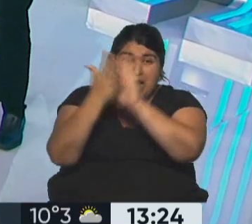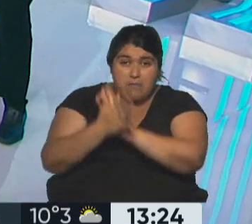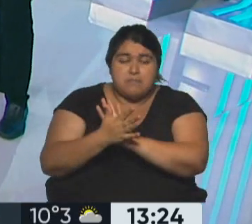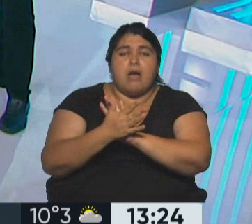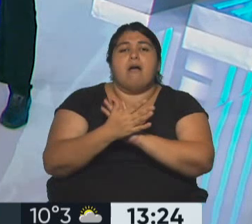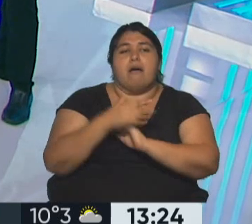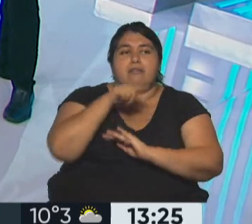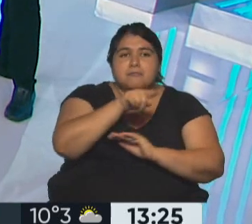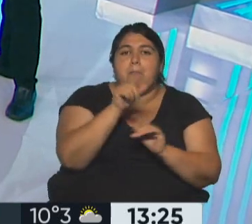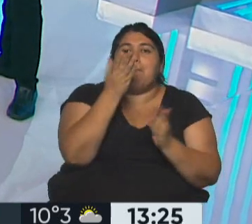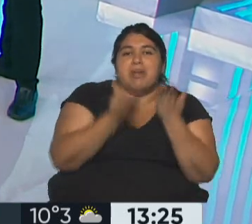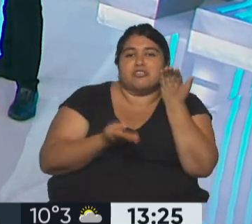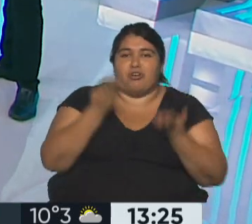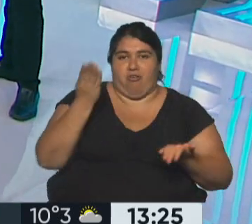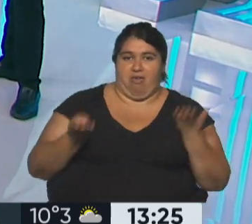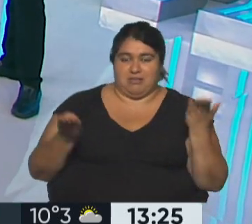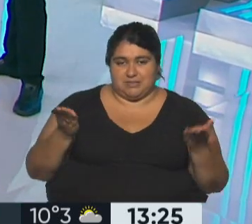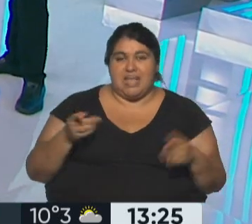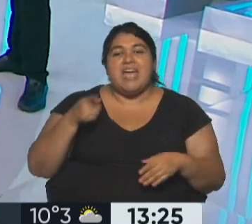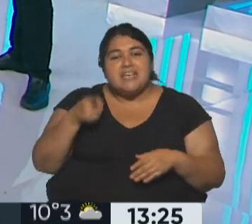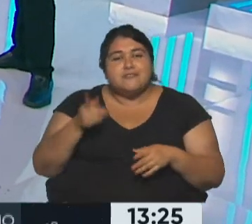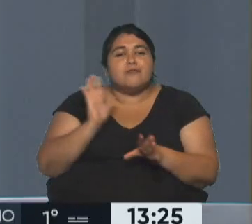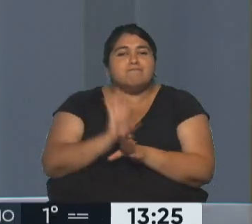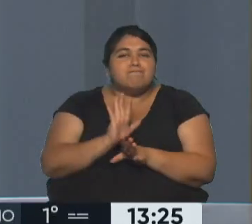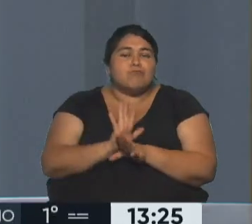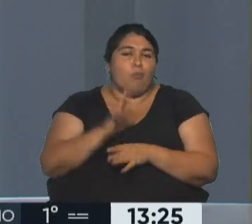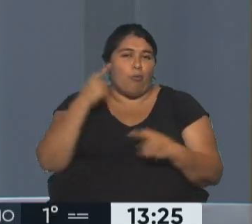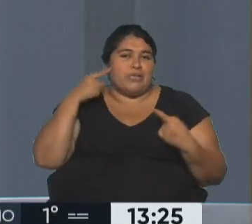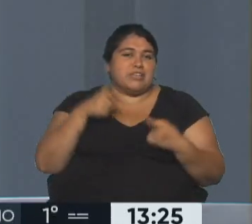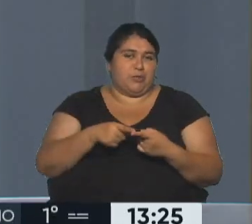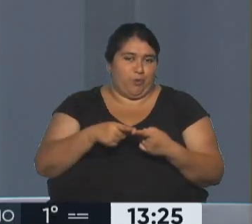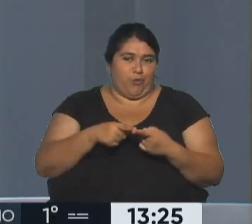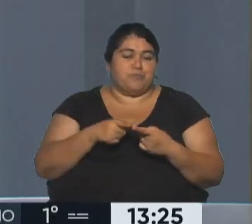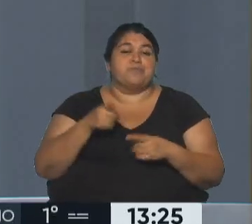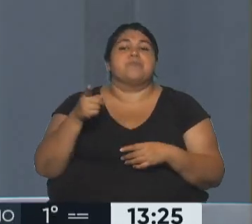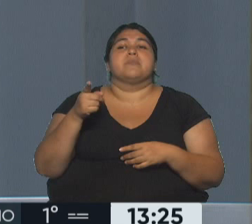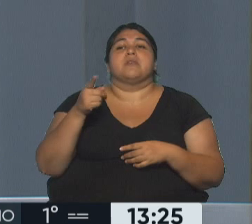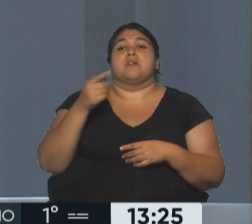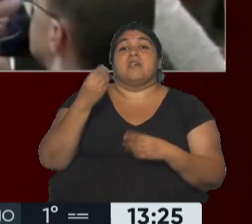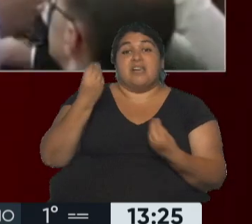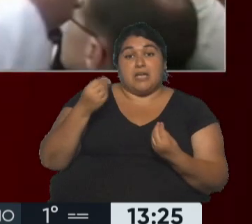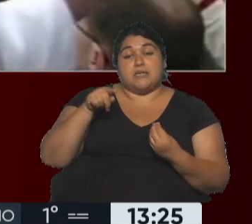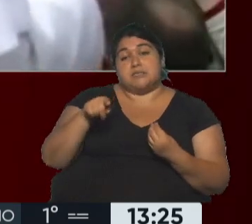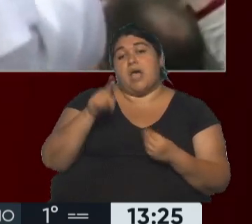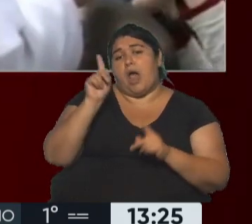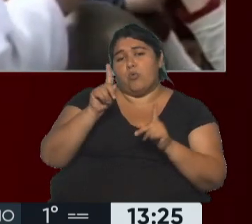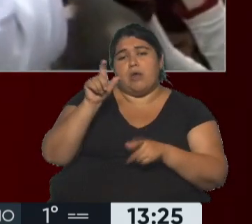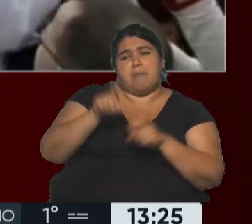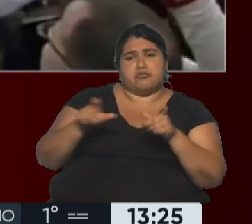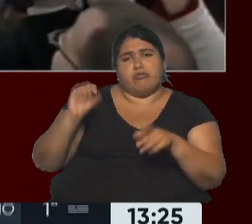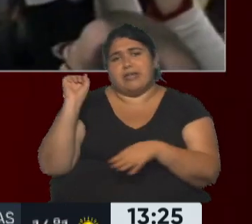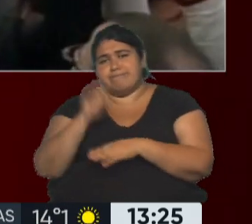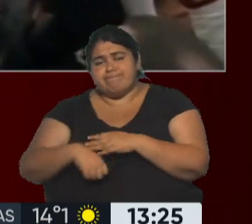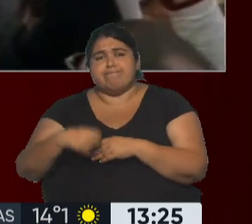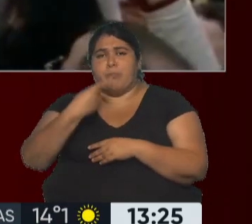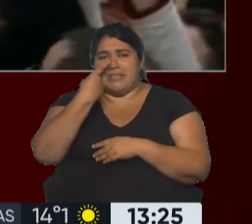su política pastoral, de tratar de incluir a aquellos que habían sido dejados de lado por intereses económicos,